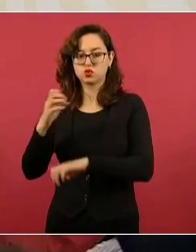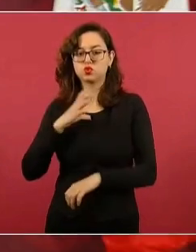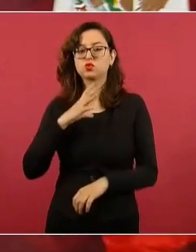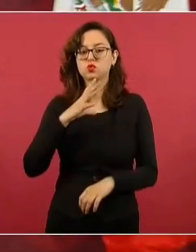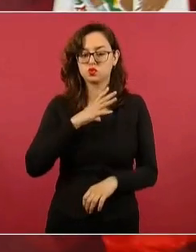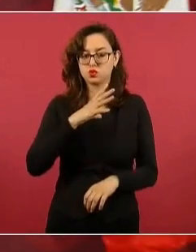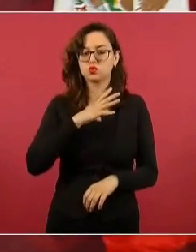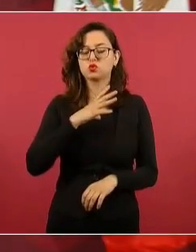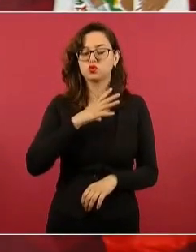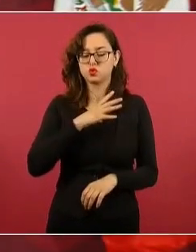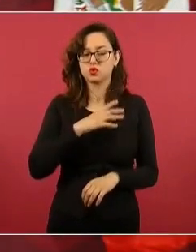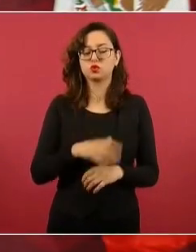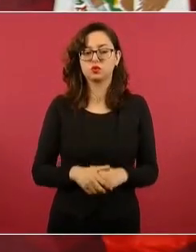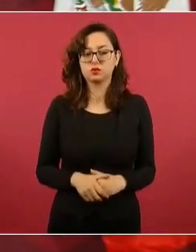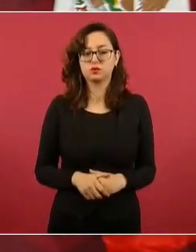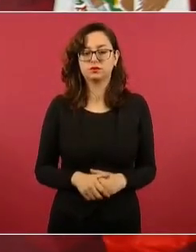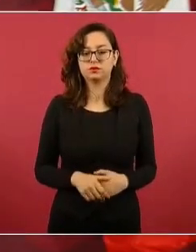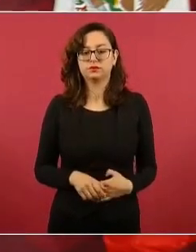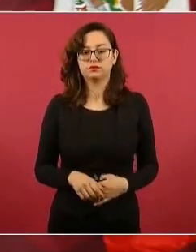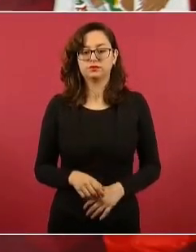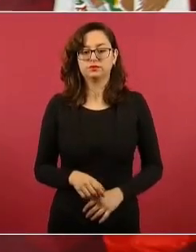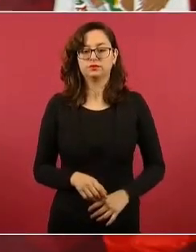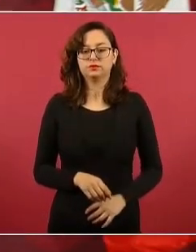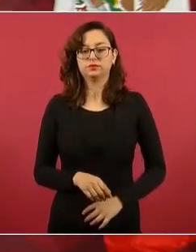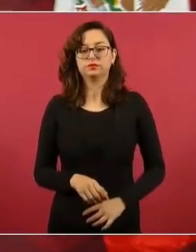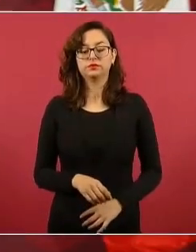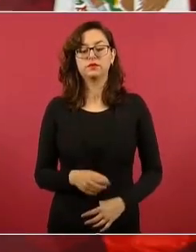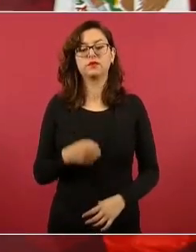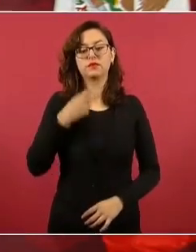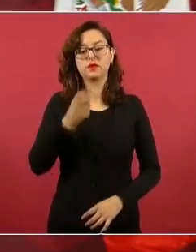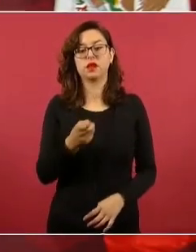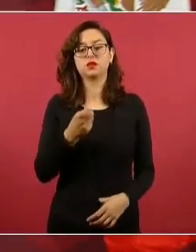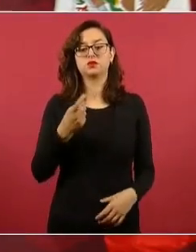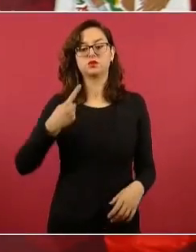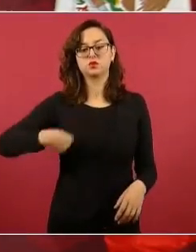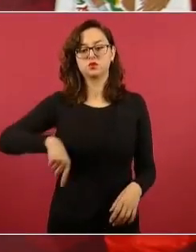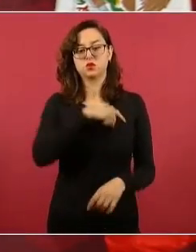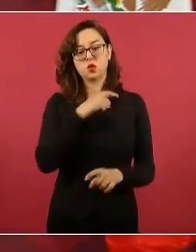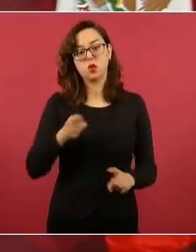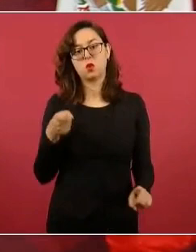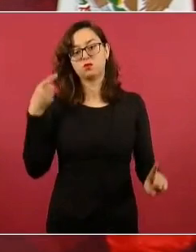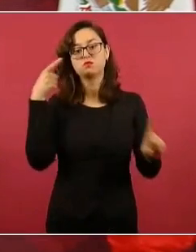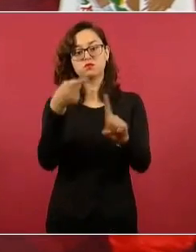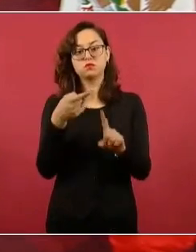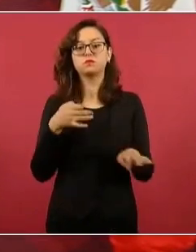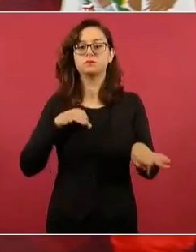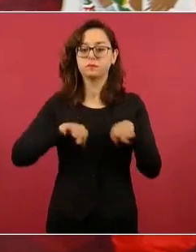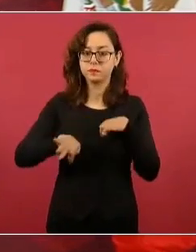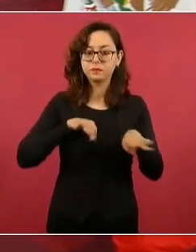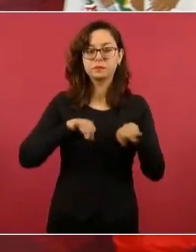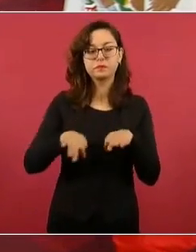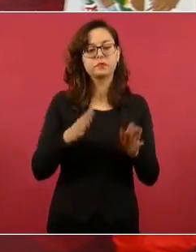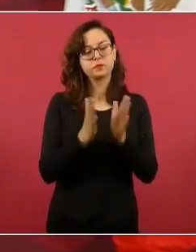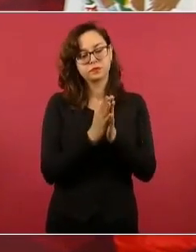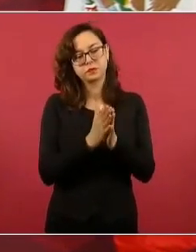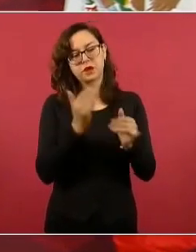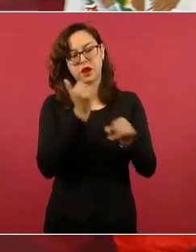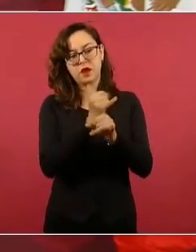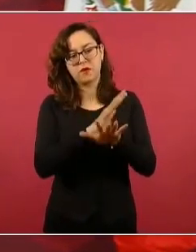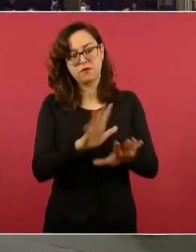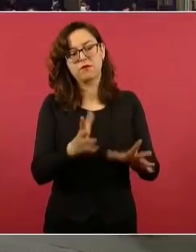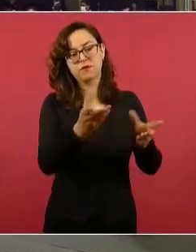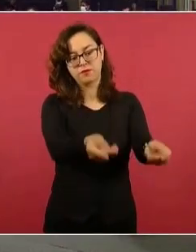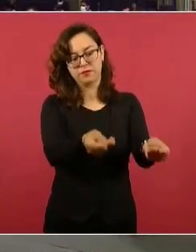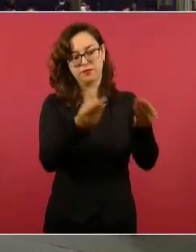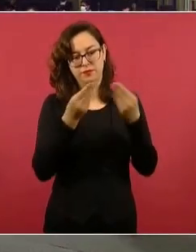estados. Entonces, estamos trabajando con ese propósito. Déjanos la información. Sí.